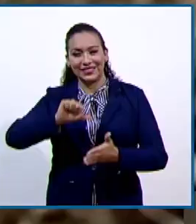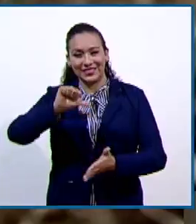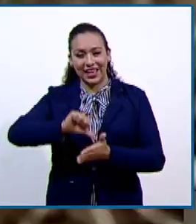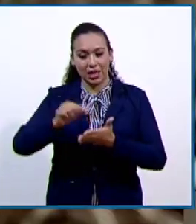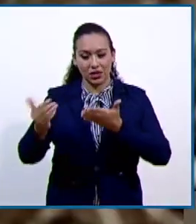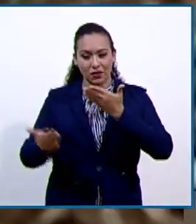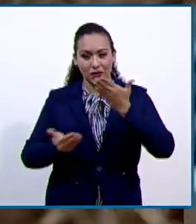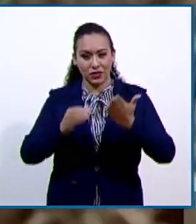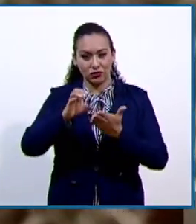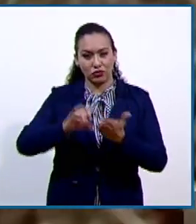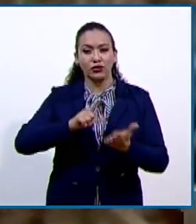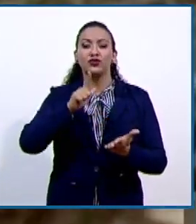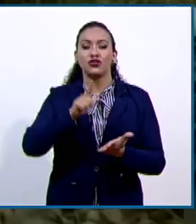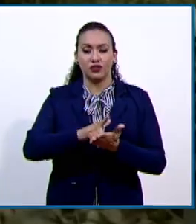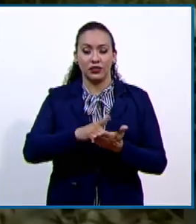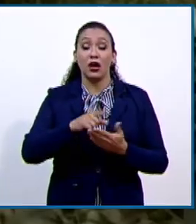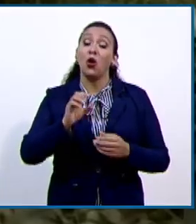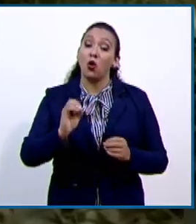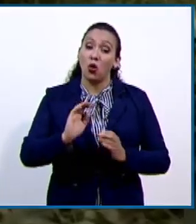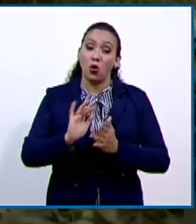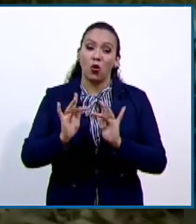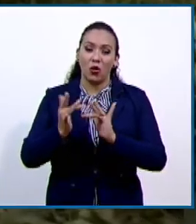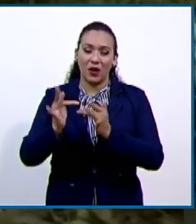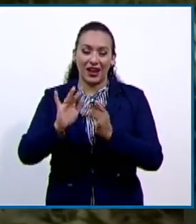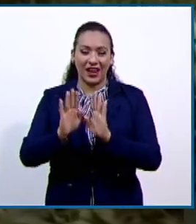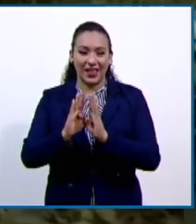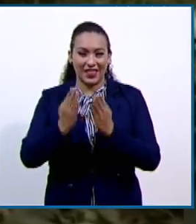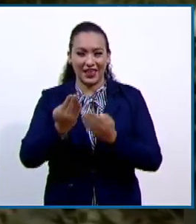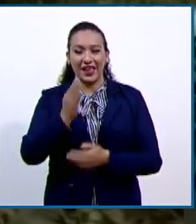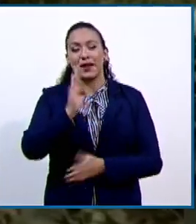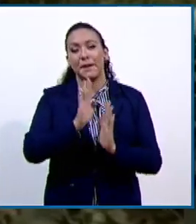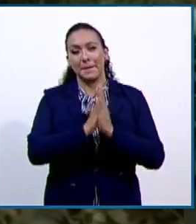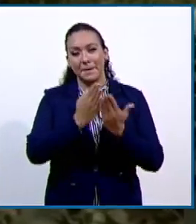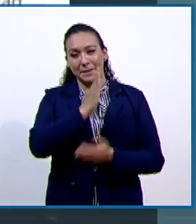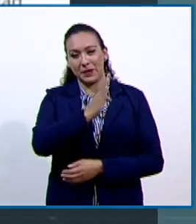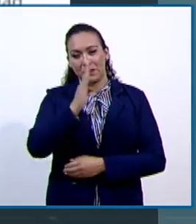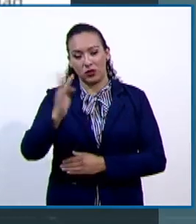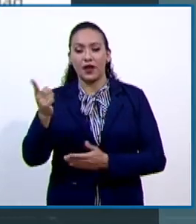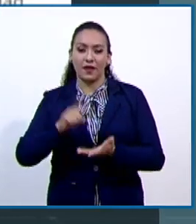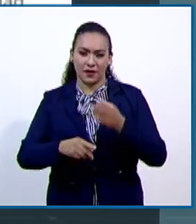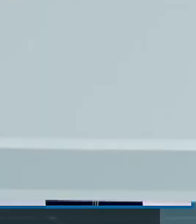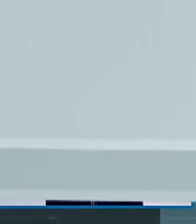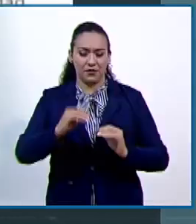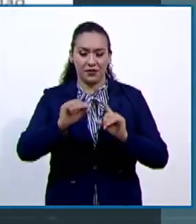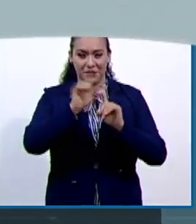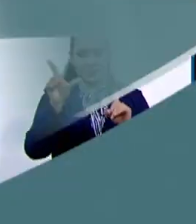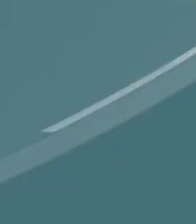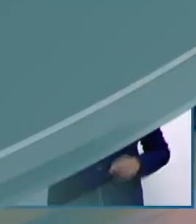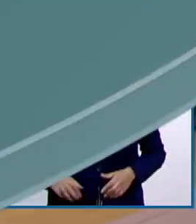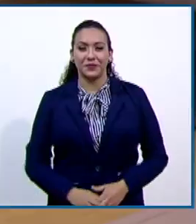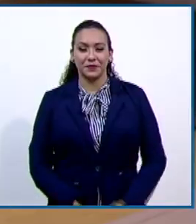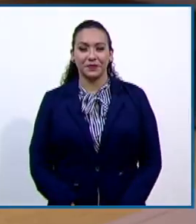Estudios Constitucionales y en la red de bibliotecas de la Suprema Corte.